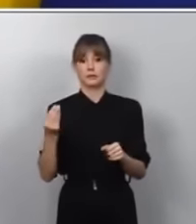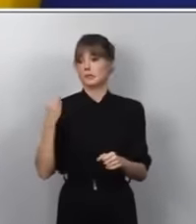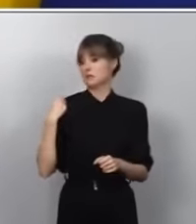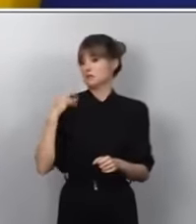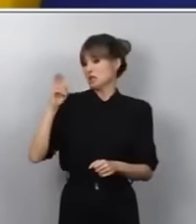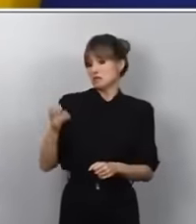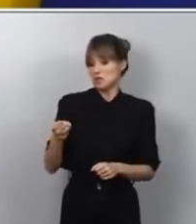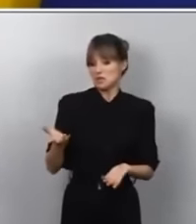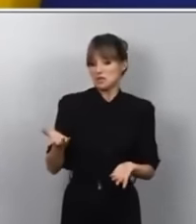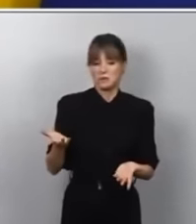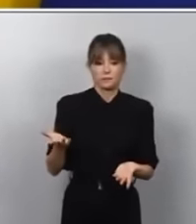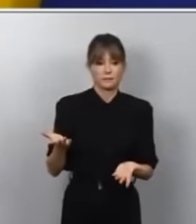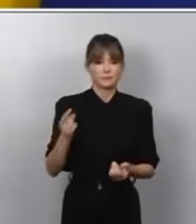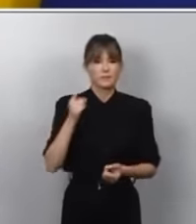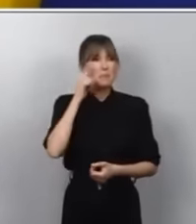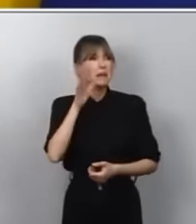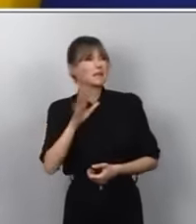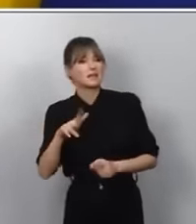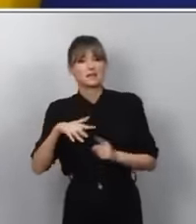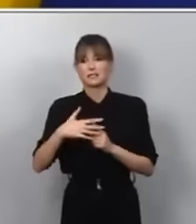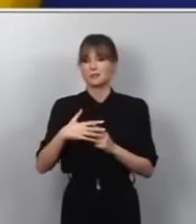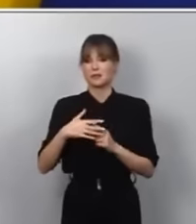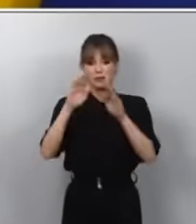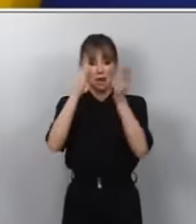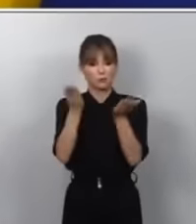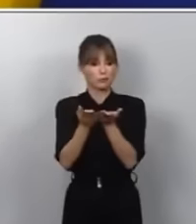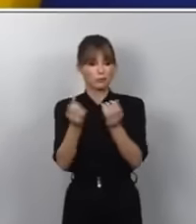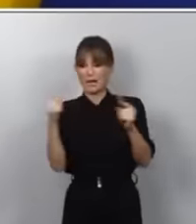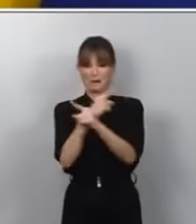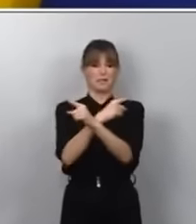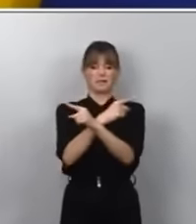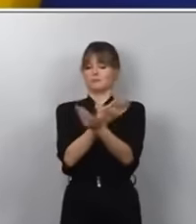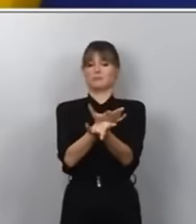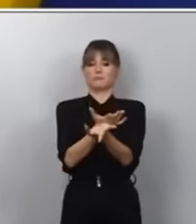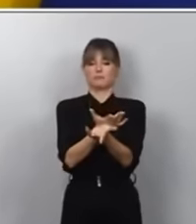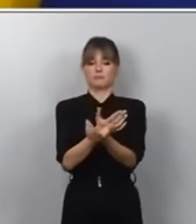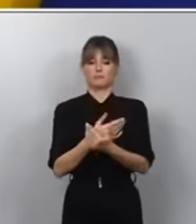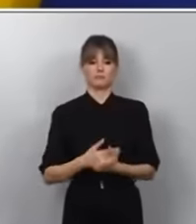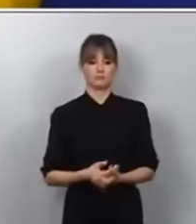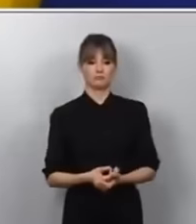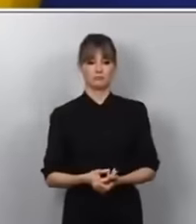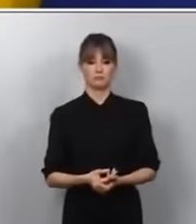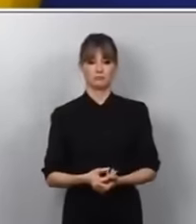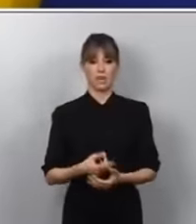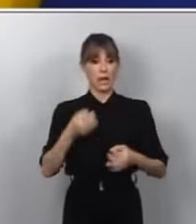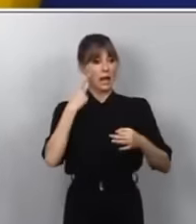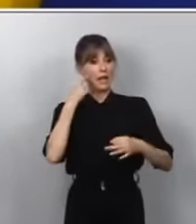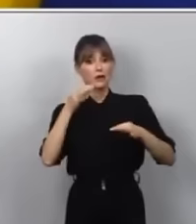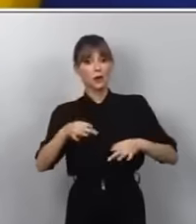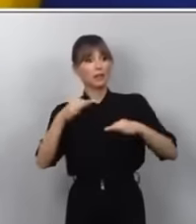realizaba. Parecía que estemos viviendo en el mundo al revés. Es decir, es que pareciera que el inocente está